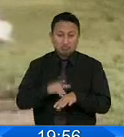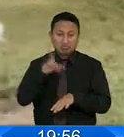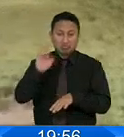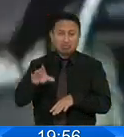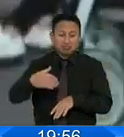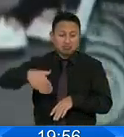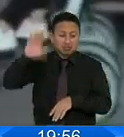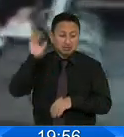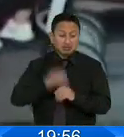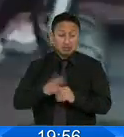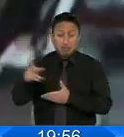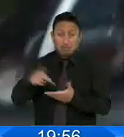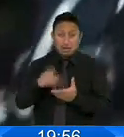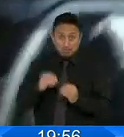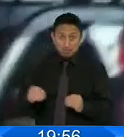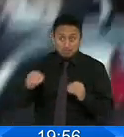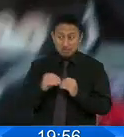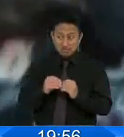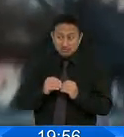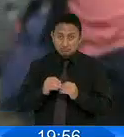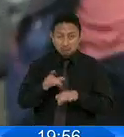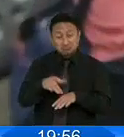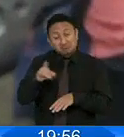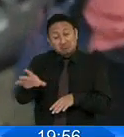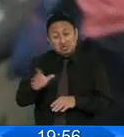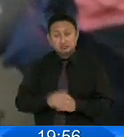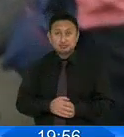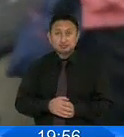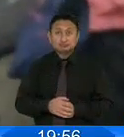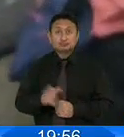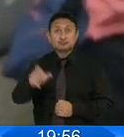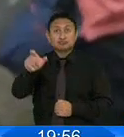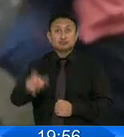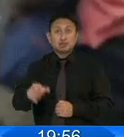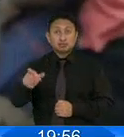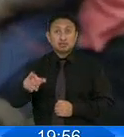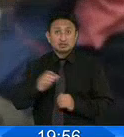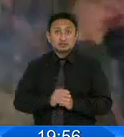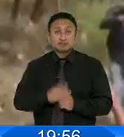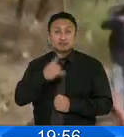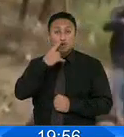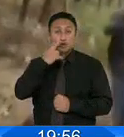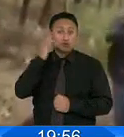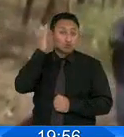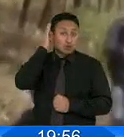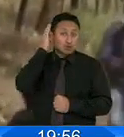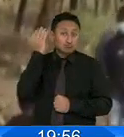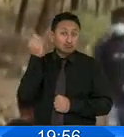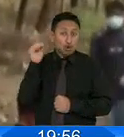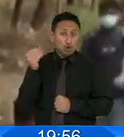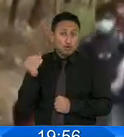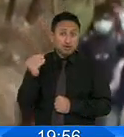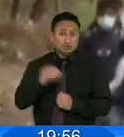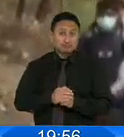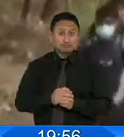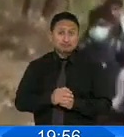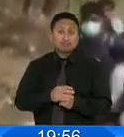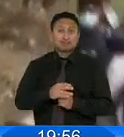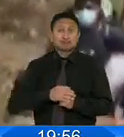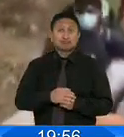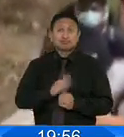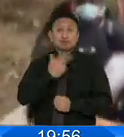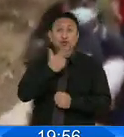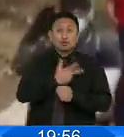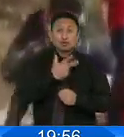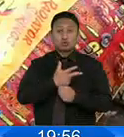por negarse a pagar una cuota más alta. Entre los rescatados estaban hombres, mujeres y jóvenes de Honduras, Guatemala y El